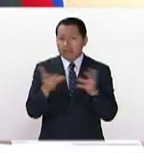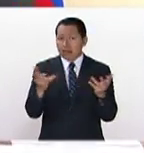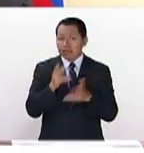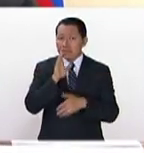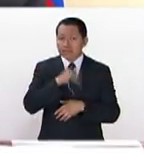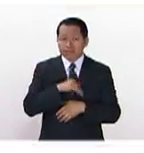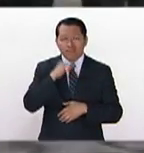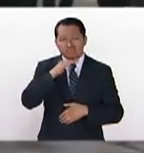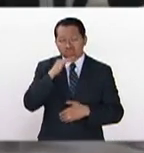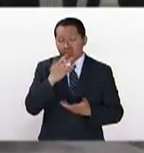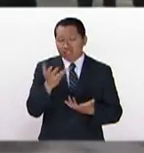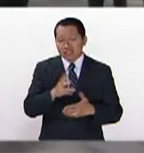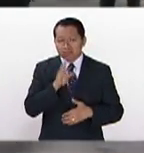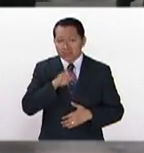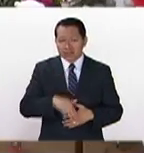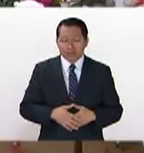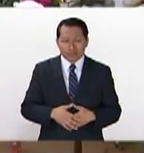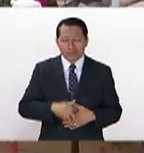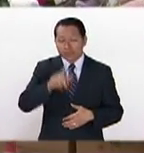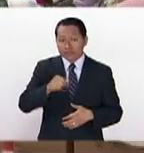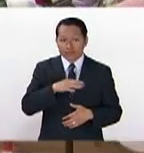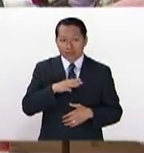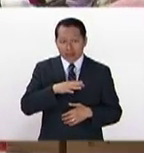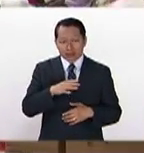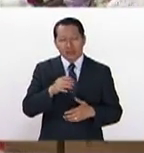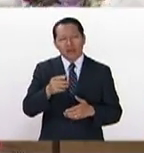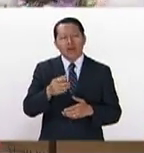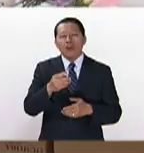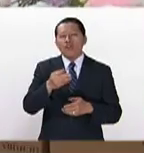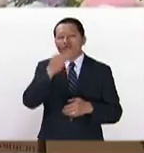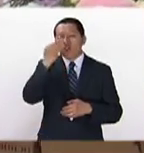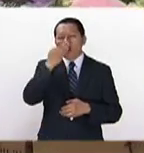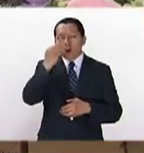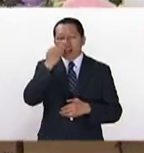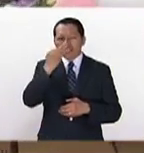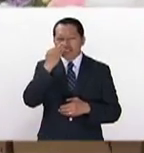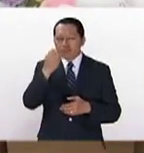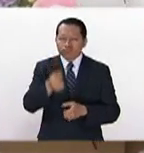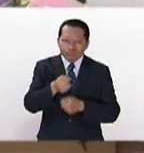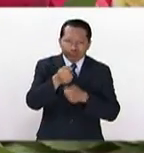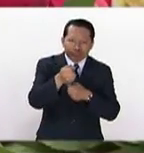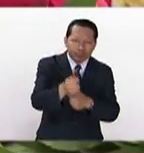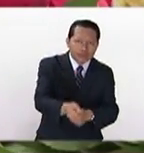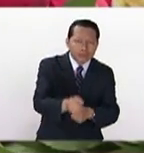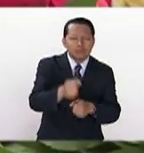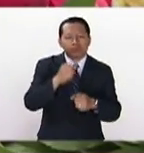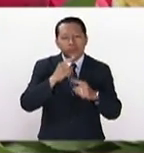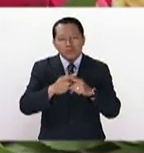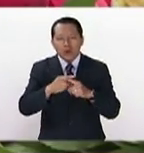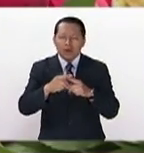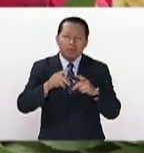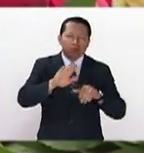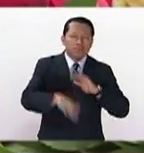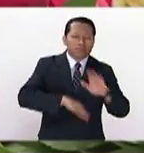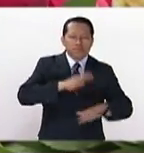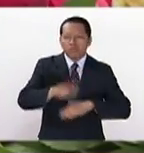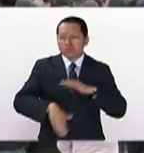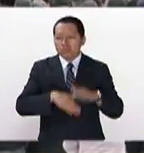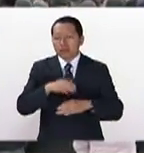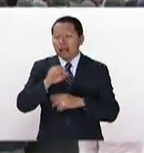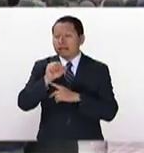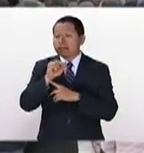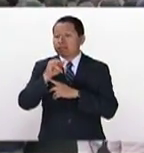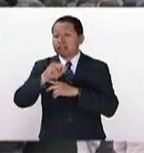por descuido. Posteriormente acudió a la ofrenda floral que se montó en honor a las víctimas, mientras que en las calles de Siberia se